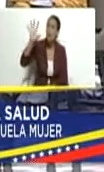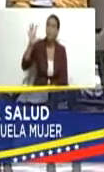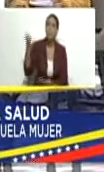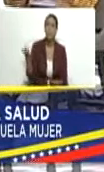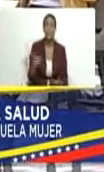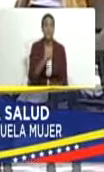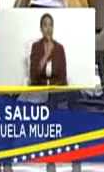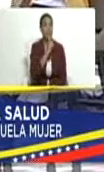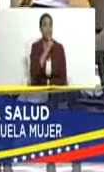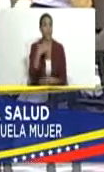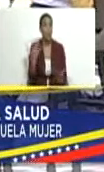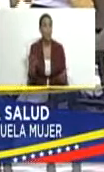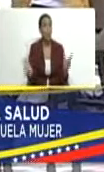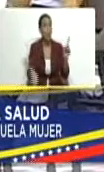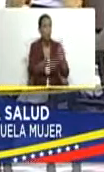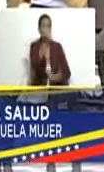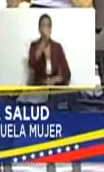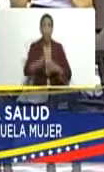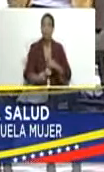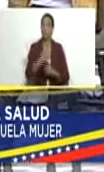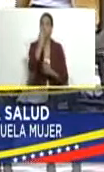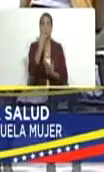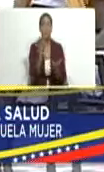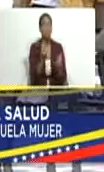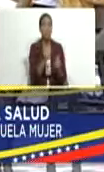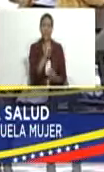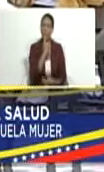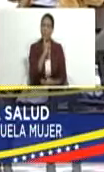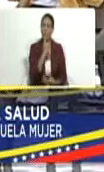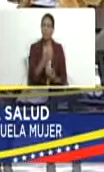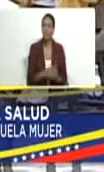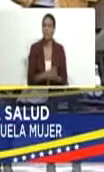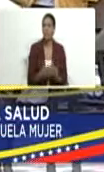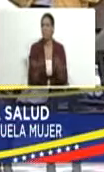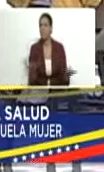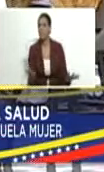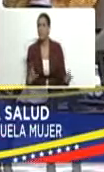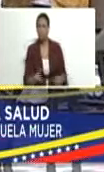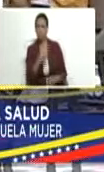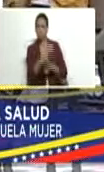Es difícil conseguir una mujer traidora, muy difícil.